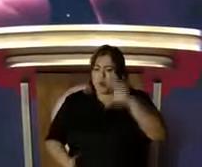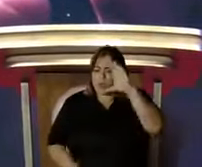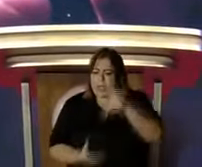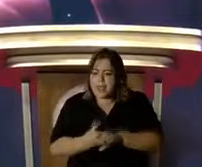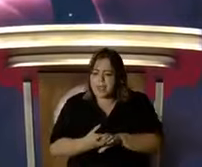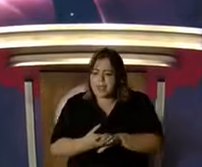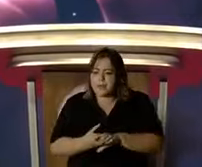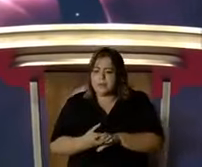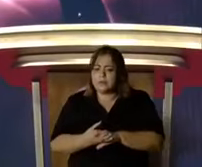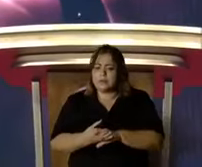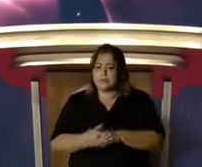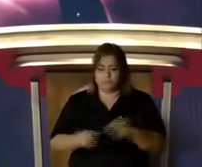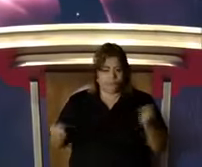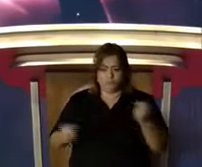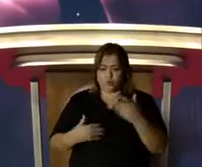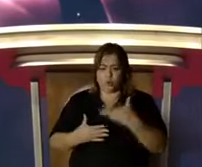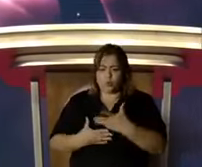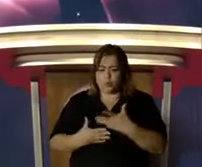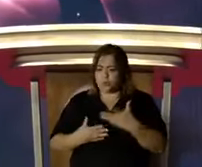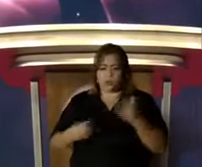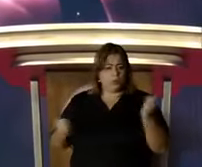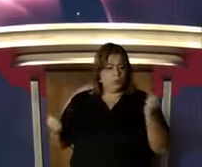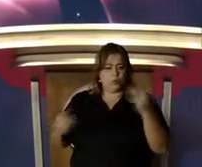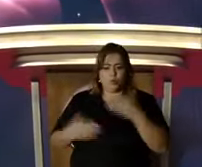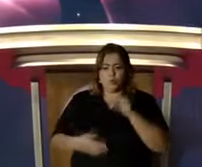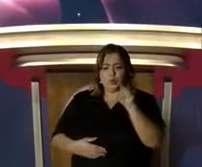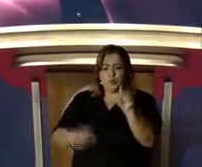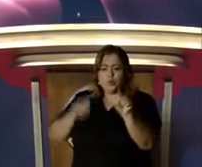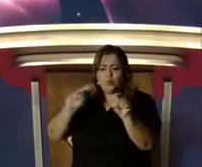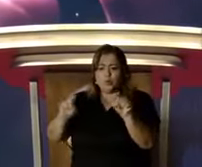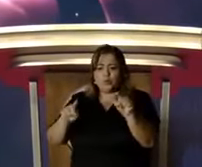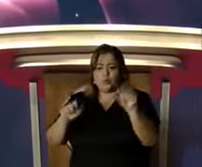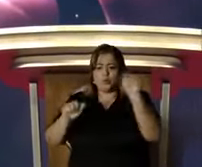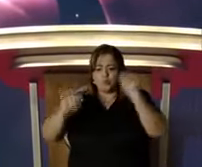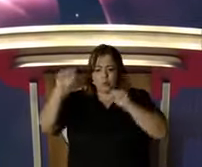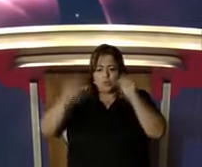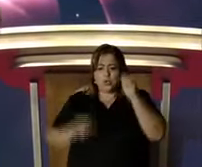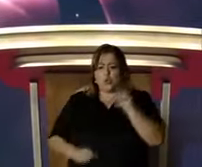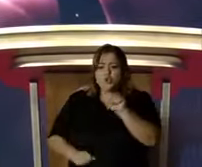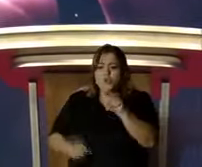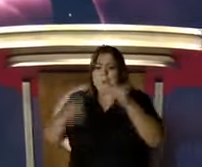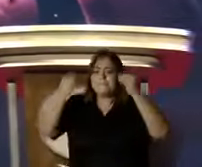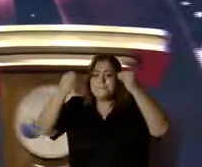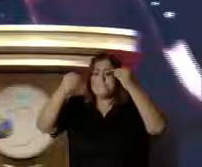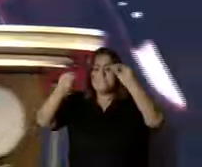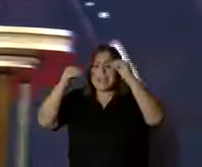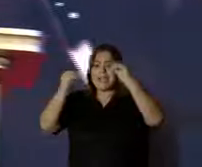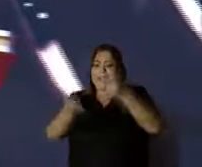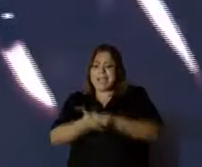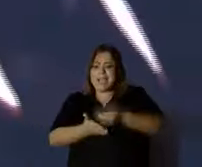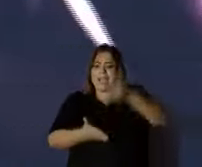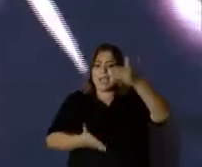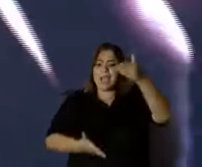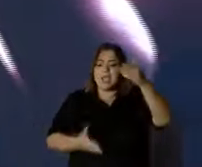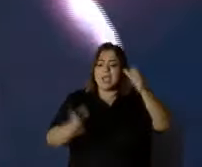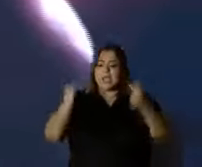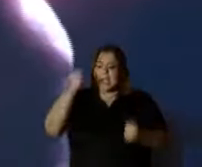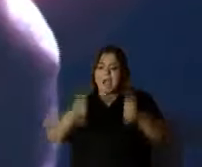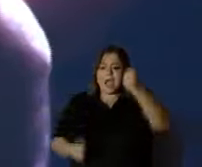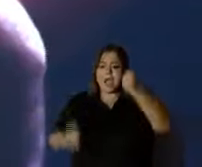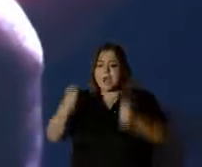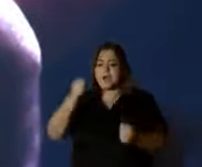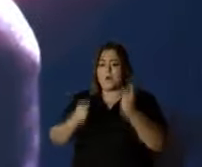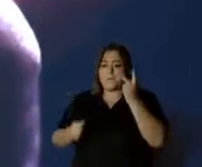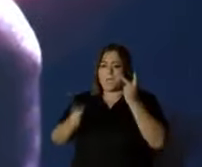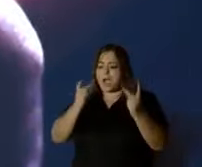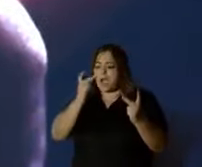pasar. No tengas temor, no tengas temor. Los que tienen dealer van a vender más carros que nunca. Créalo. El otro